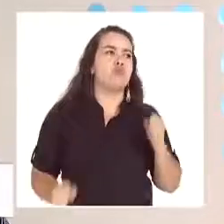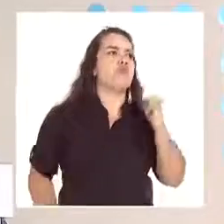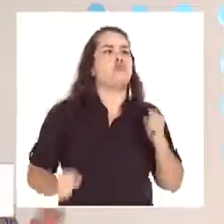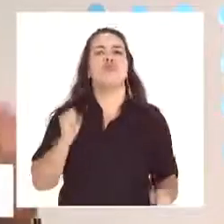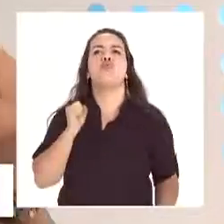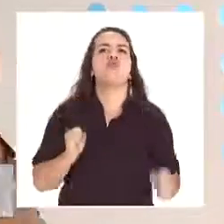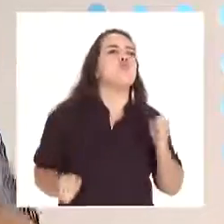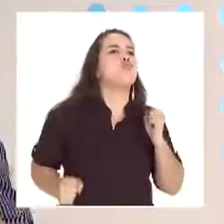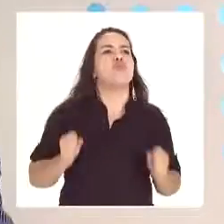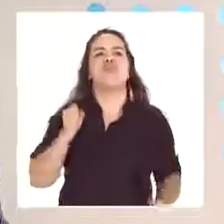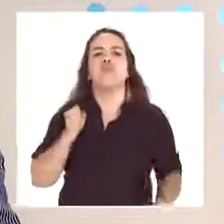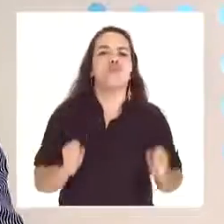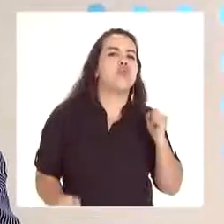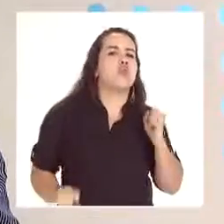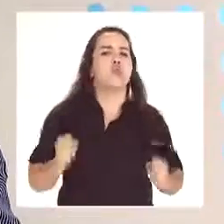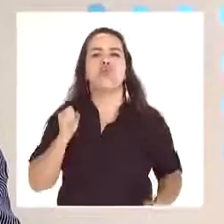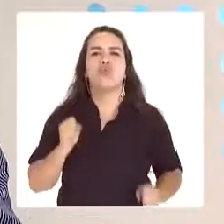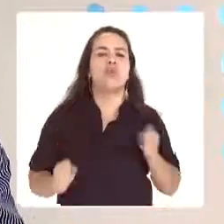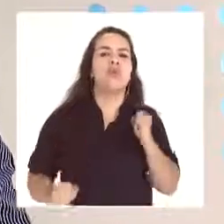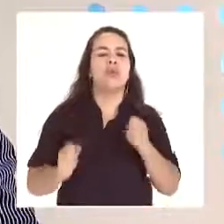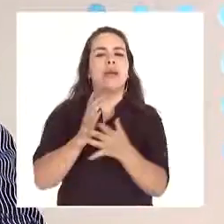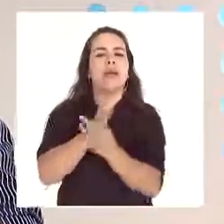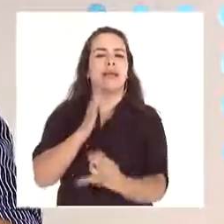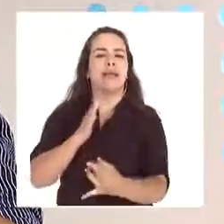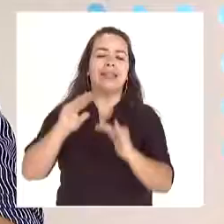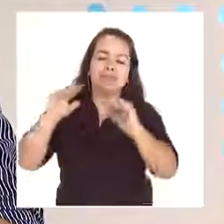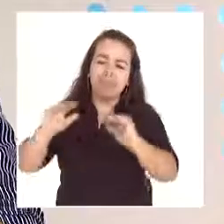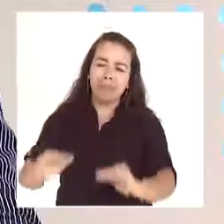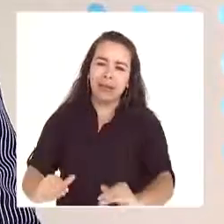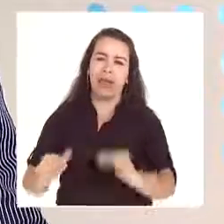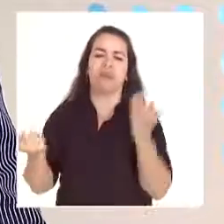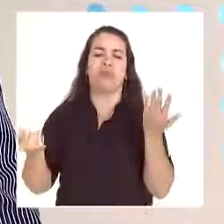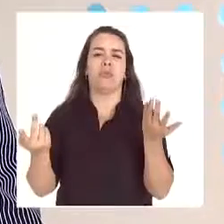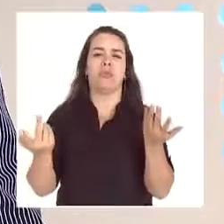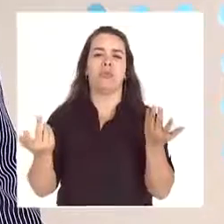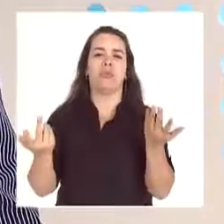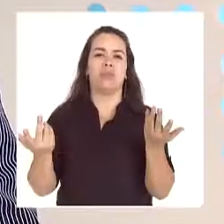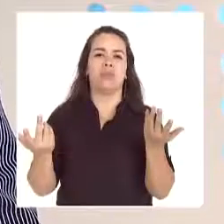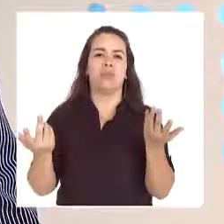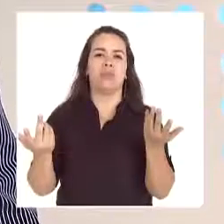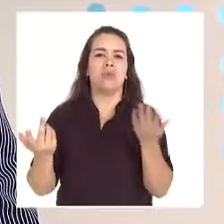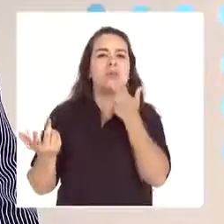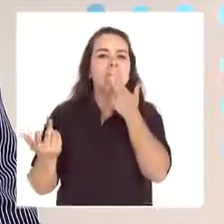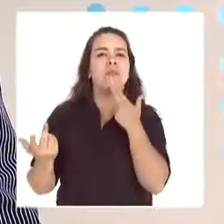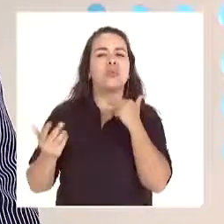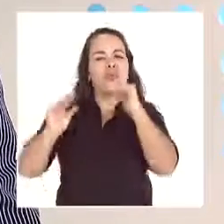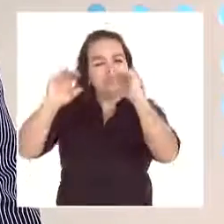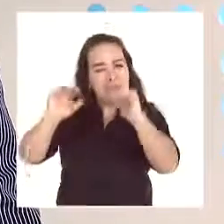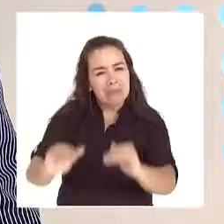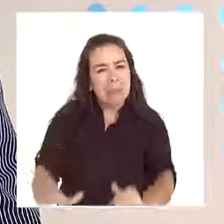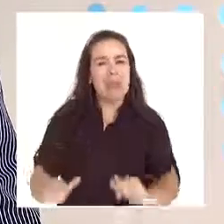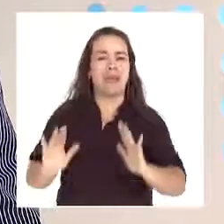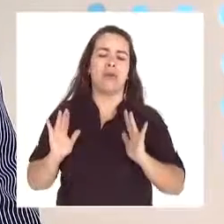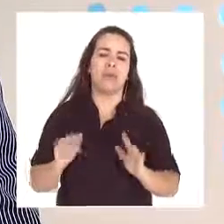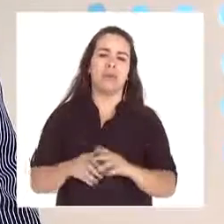ejercicio, disminuyendo el consumo de grasas, disminuyendo el consumo de azúcares,